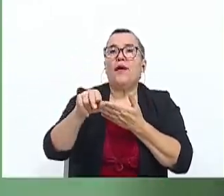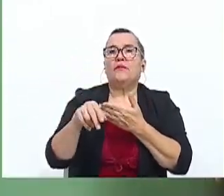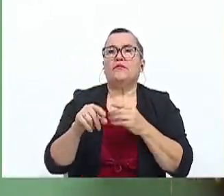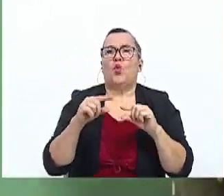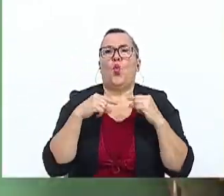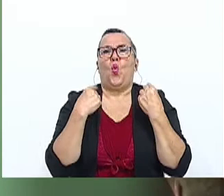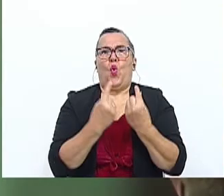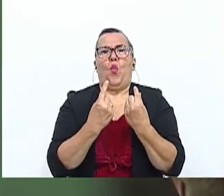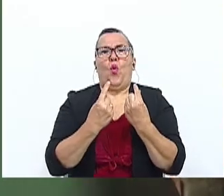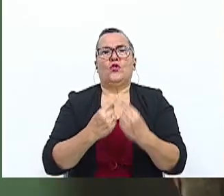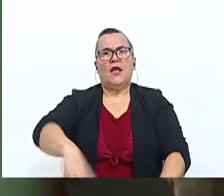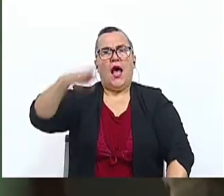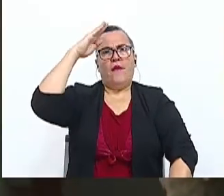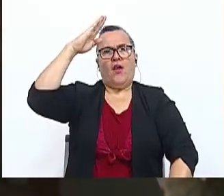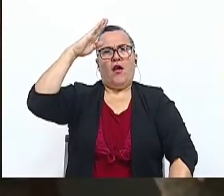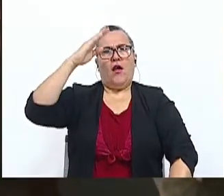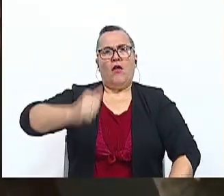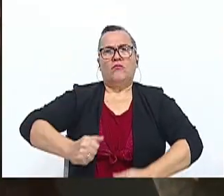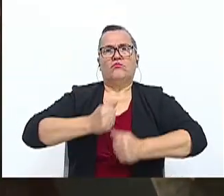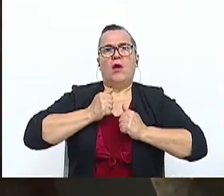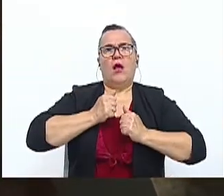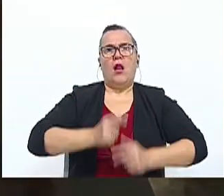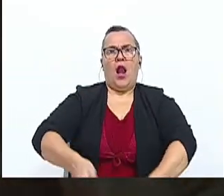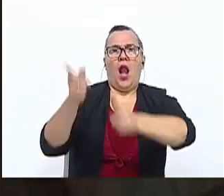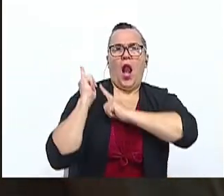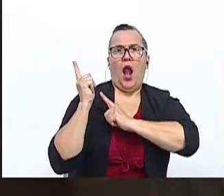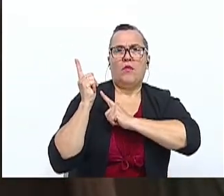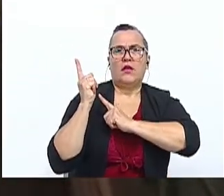firme. Tercin armas.